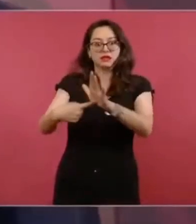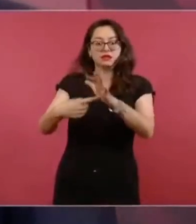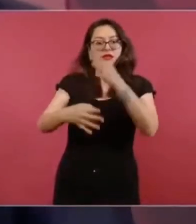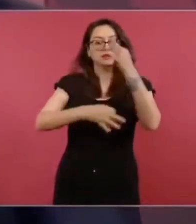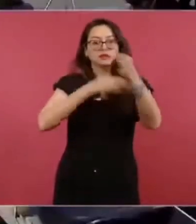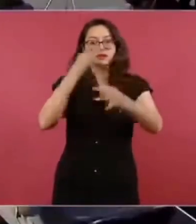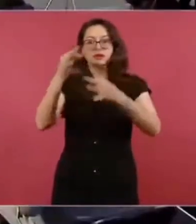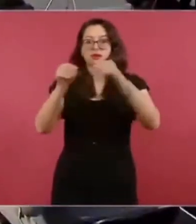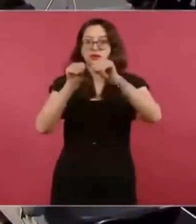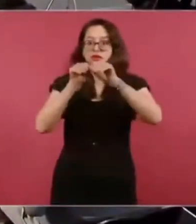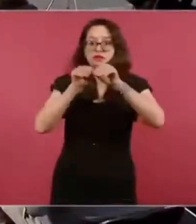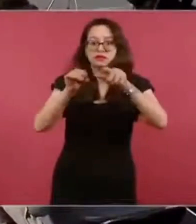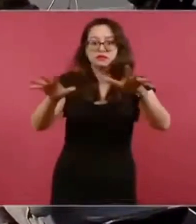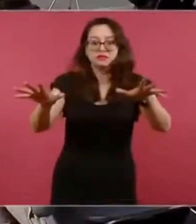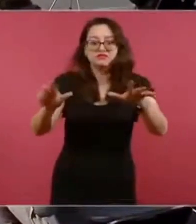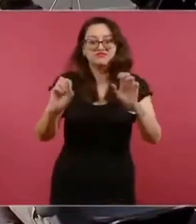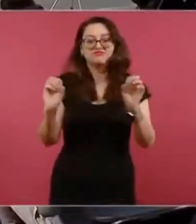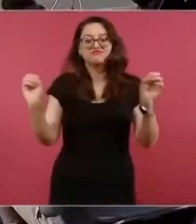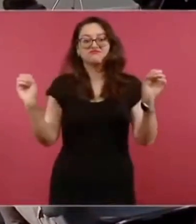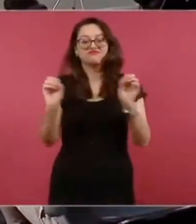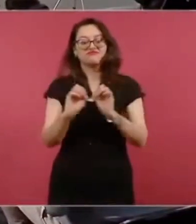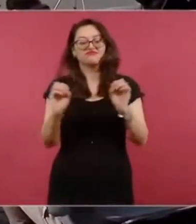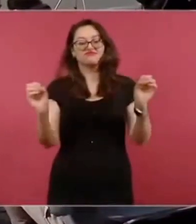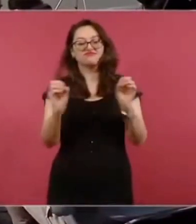del aniversario,